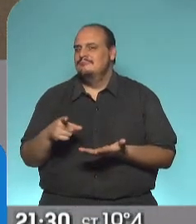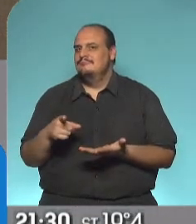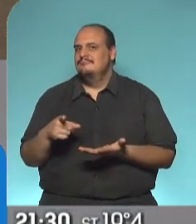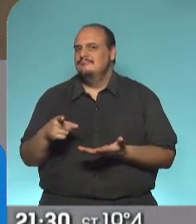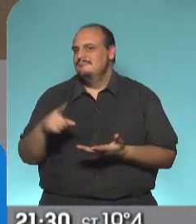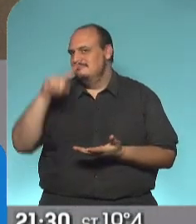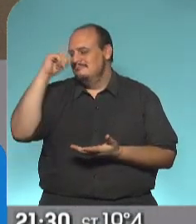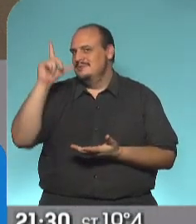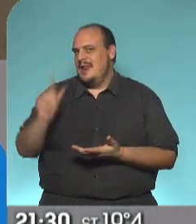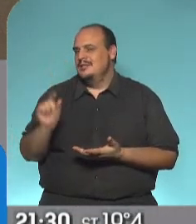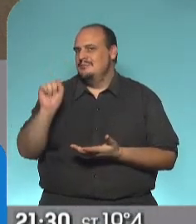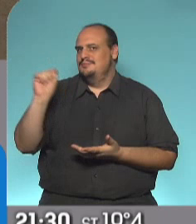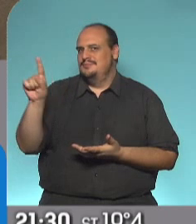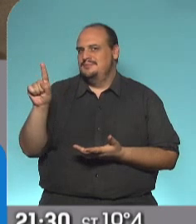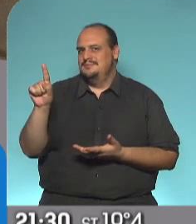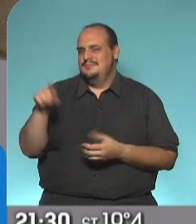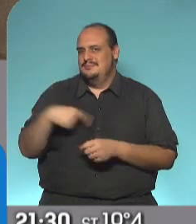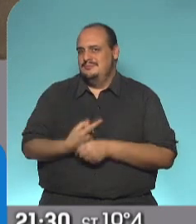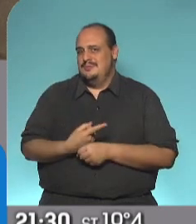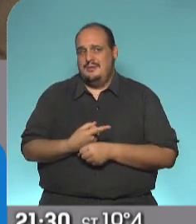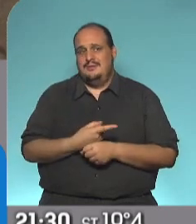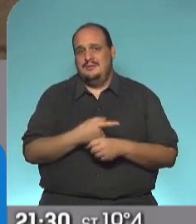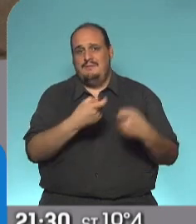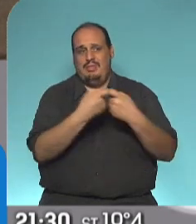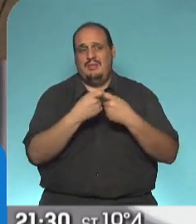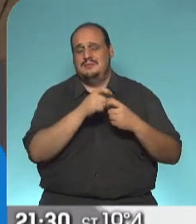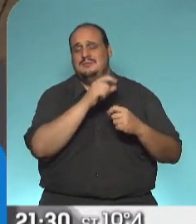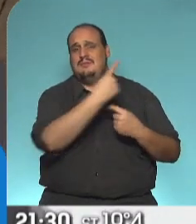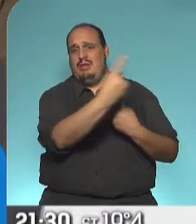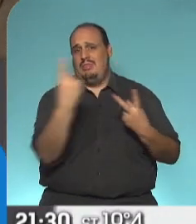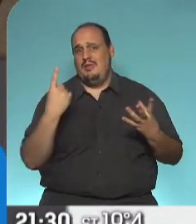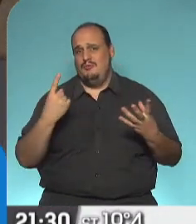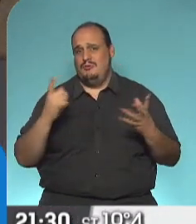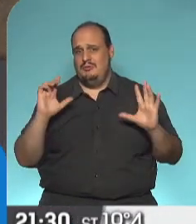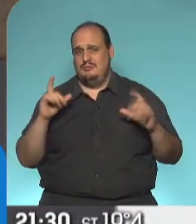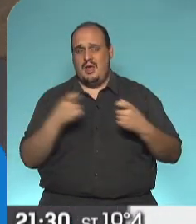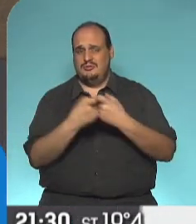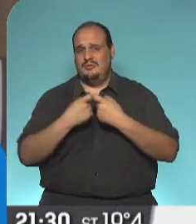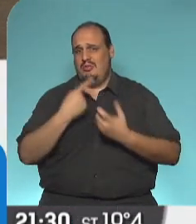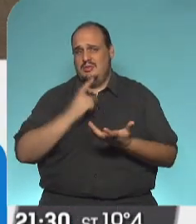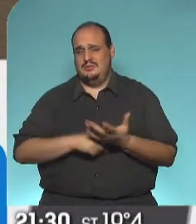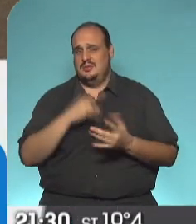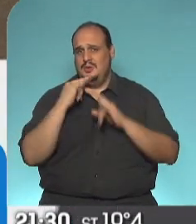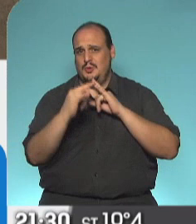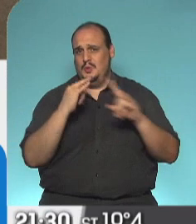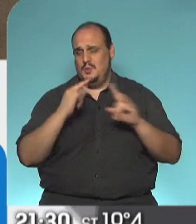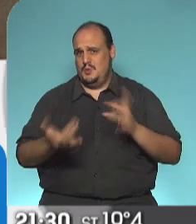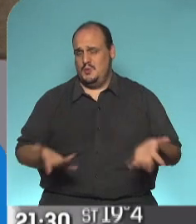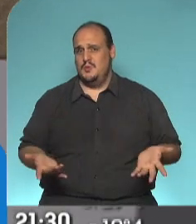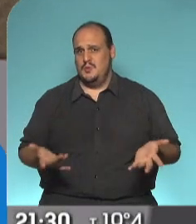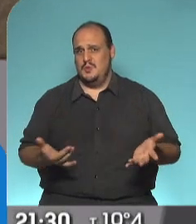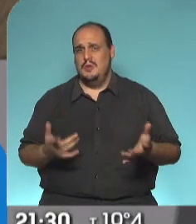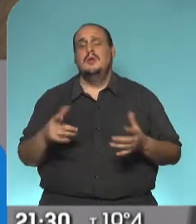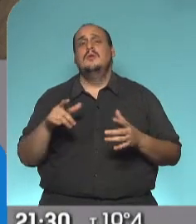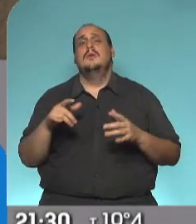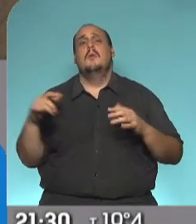estado nacional es una decisión que tiene que tomar cada una de las federaciones claramente cada una de las federaciones o asociaciones son son quienes determinan quiénes deciden dónde